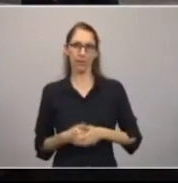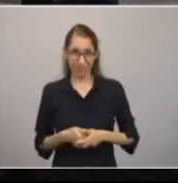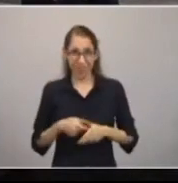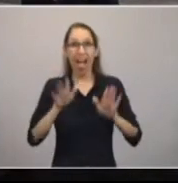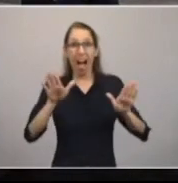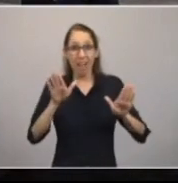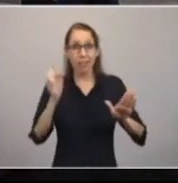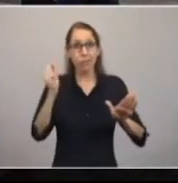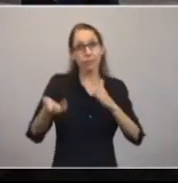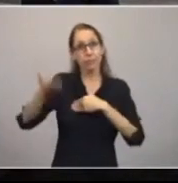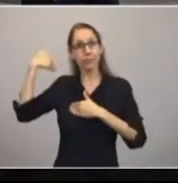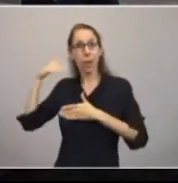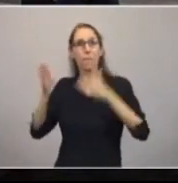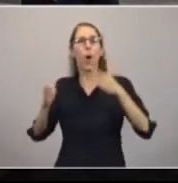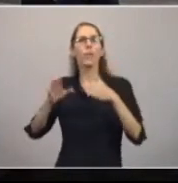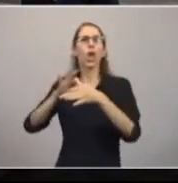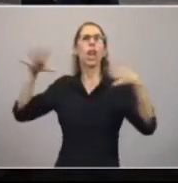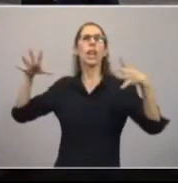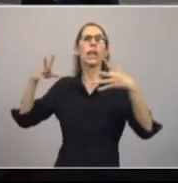las importaciones.